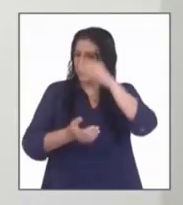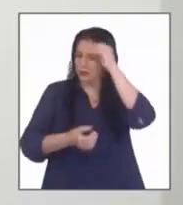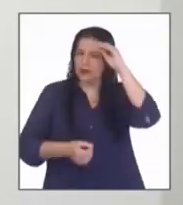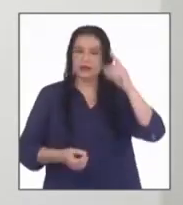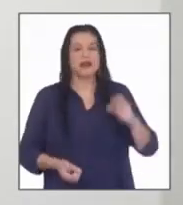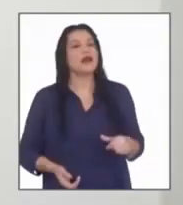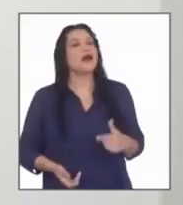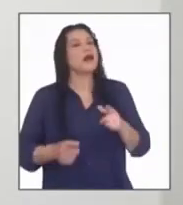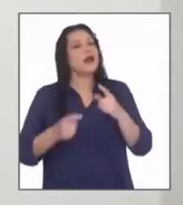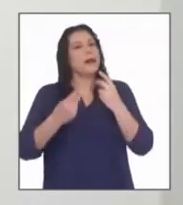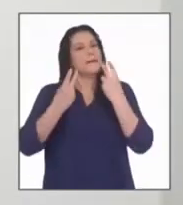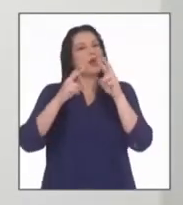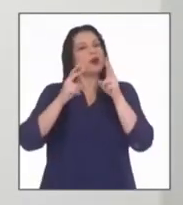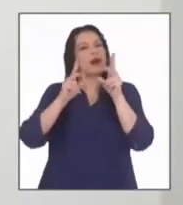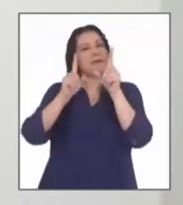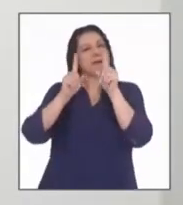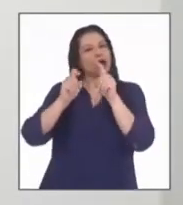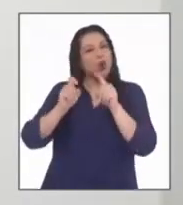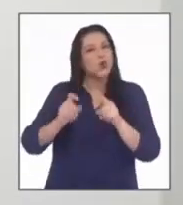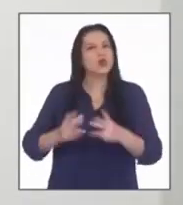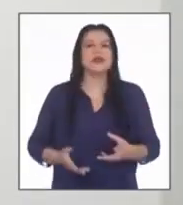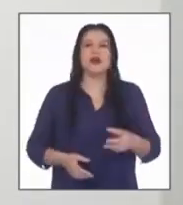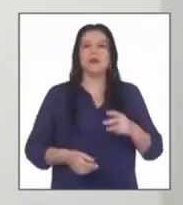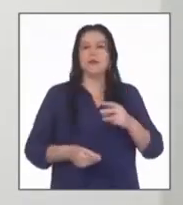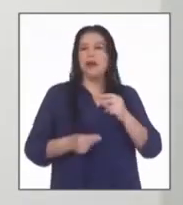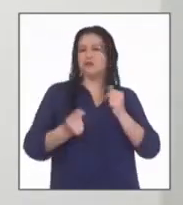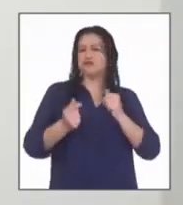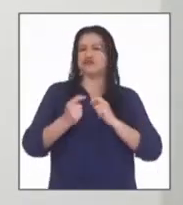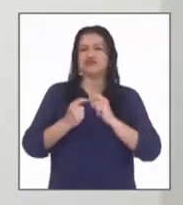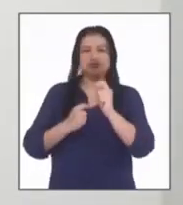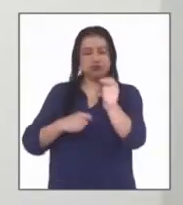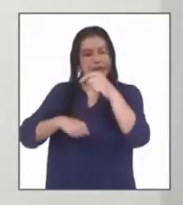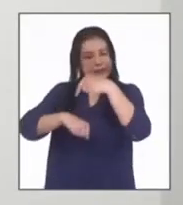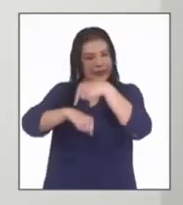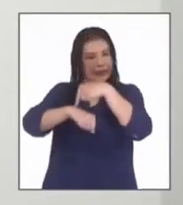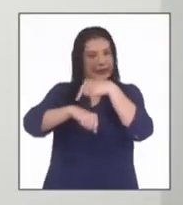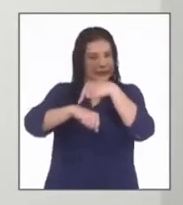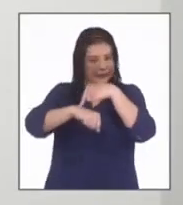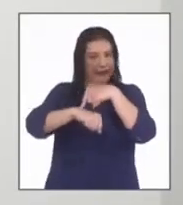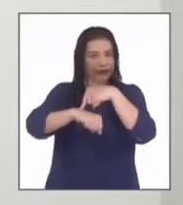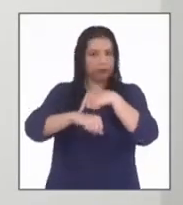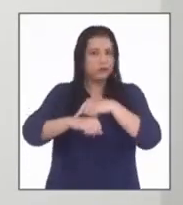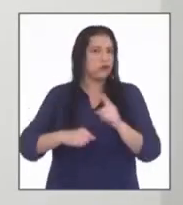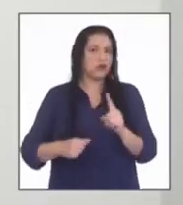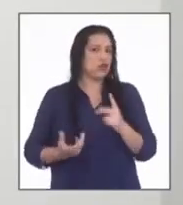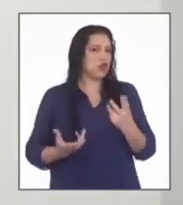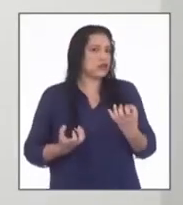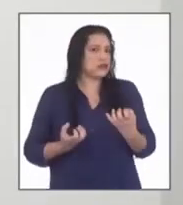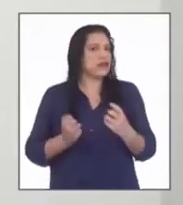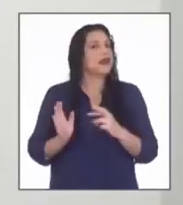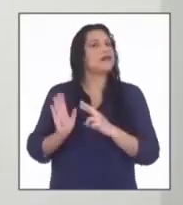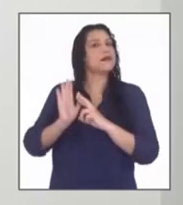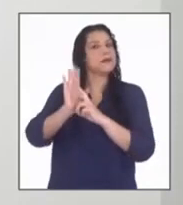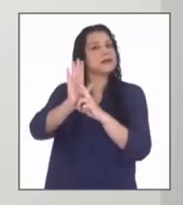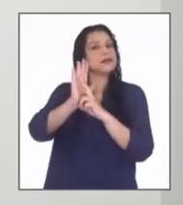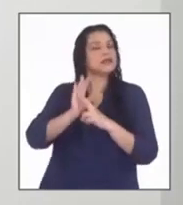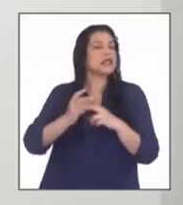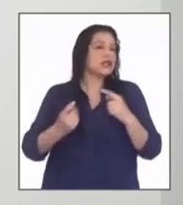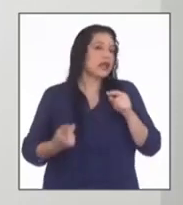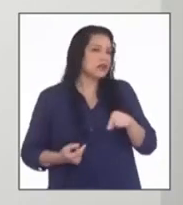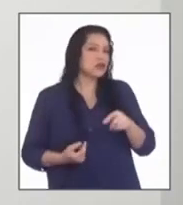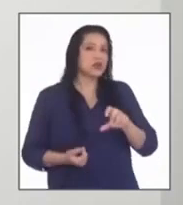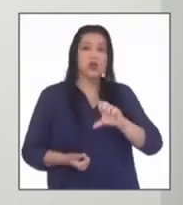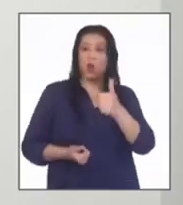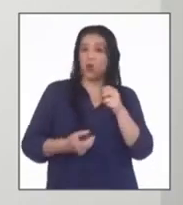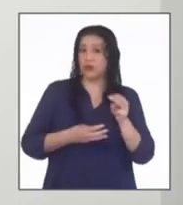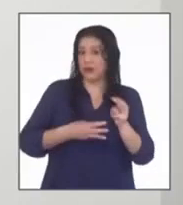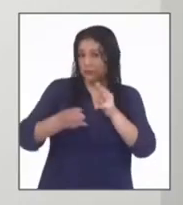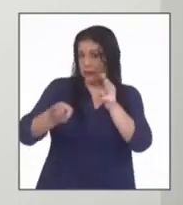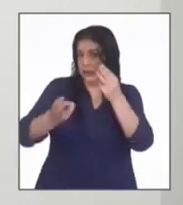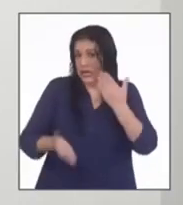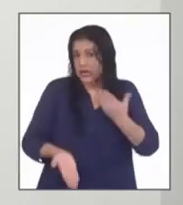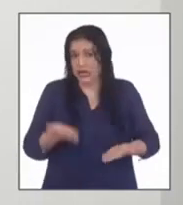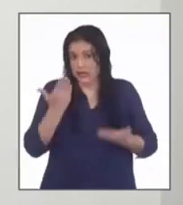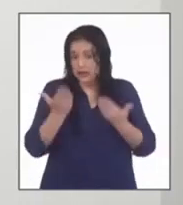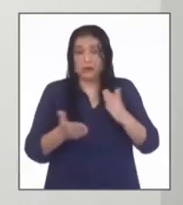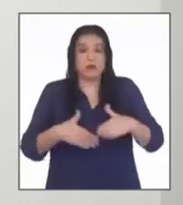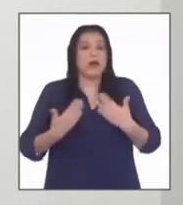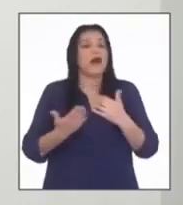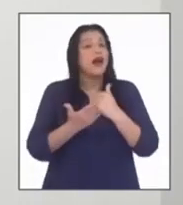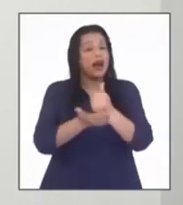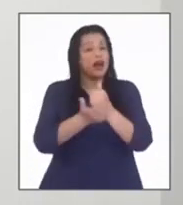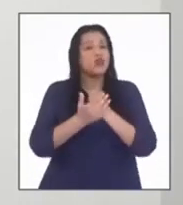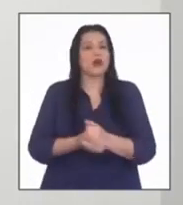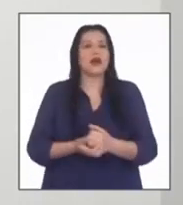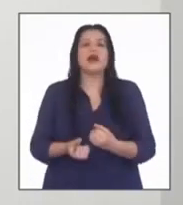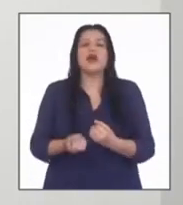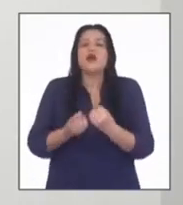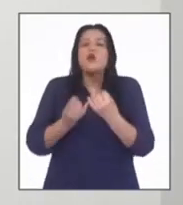las preguntas magnitudes como la velocidad y el tiempo. ¿No quisieran representar estas magnitudes de otra forma que quizás les pueda ayudar en